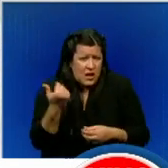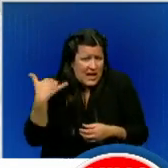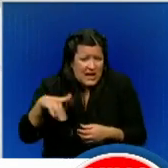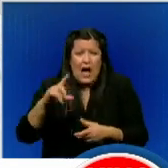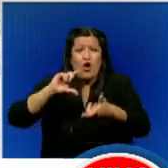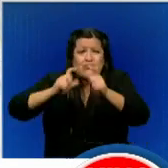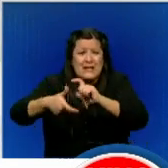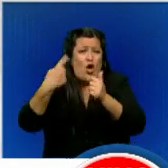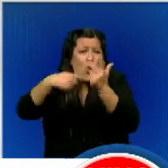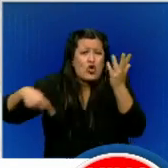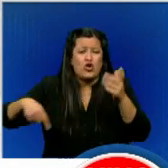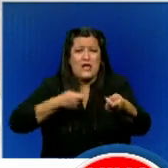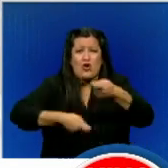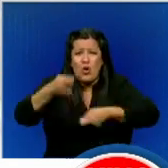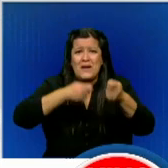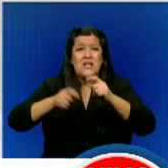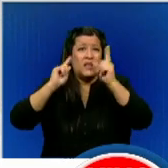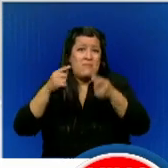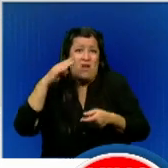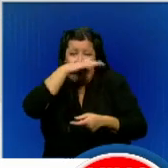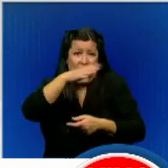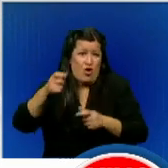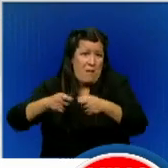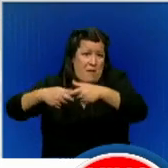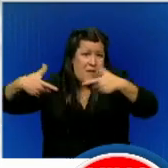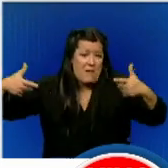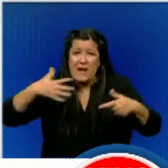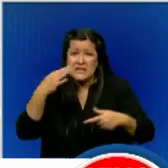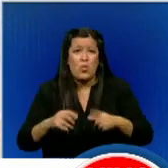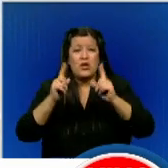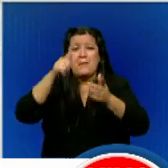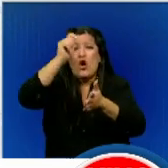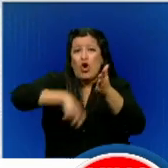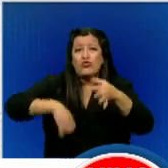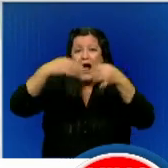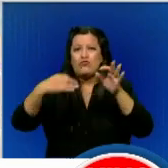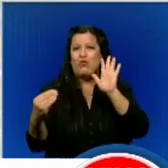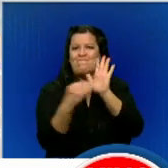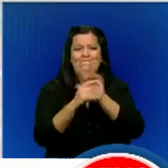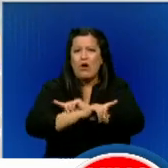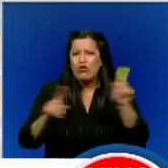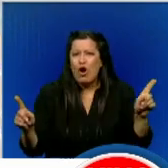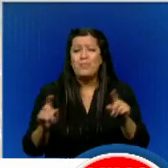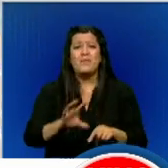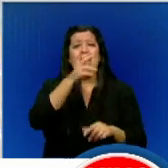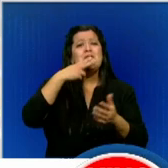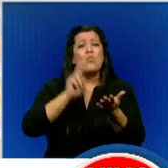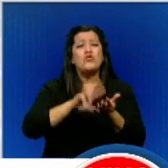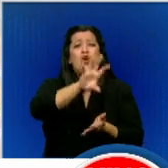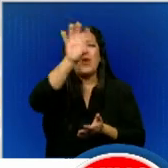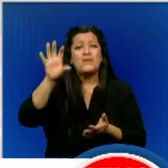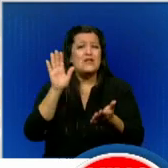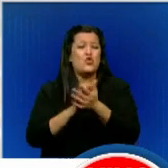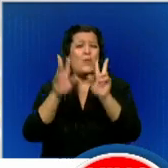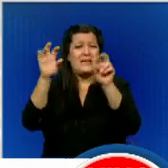comerciales fomenta la informalidad y el lado registro de los contratos e impuestos provinciales a las nóminas de